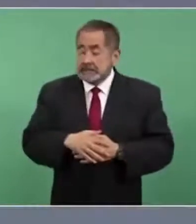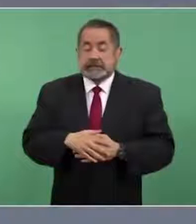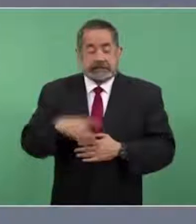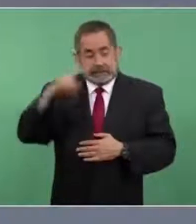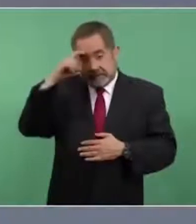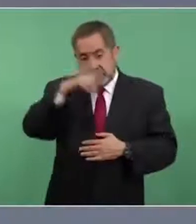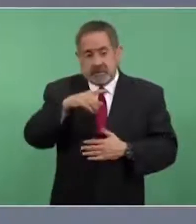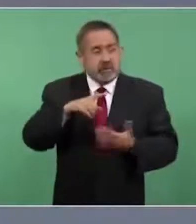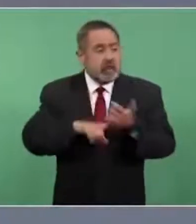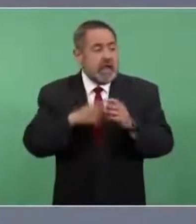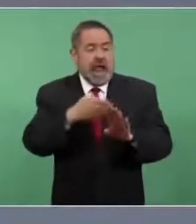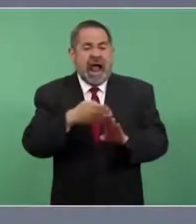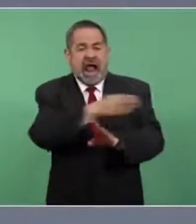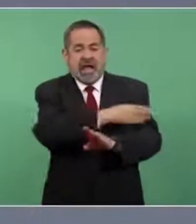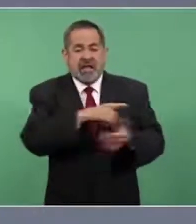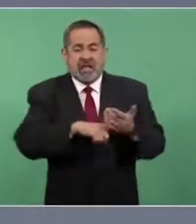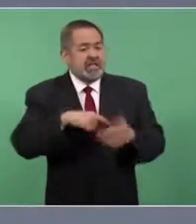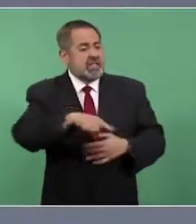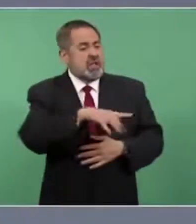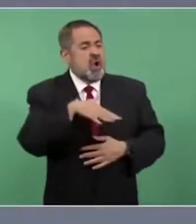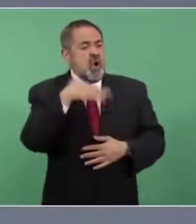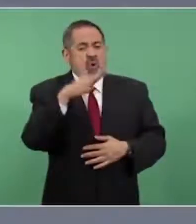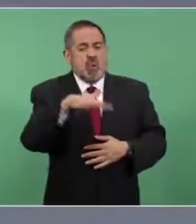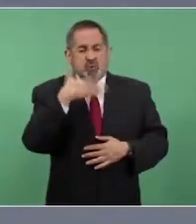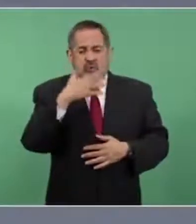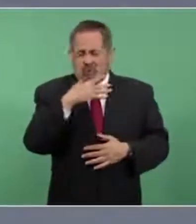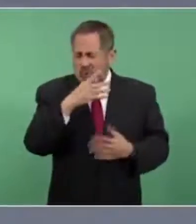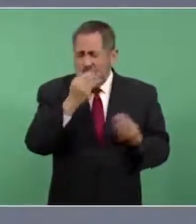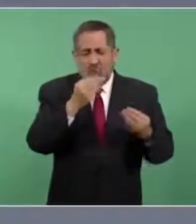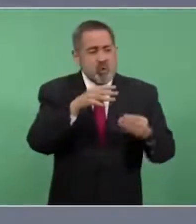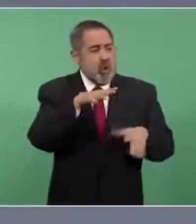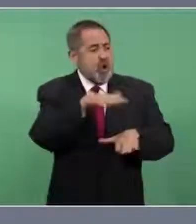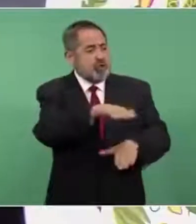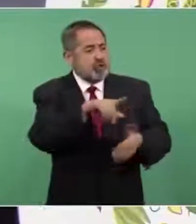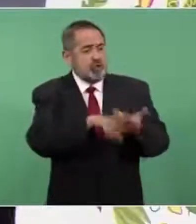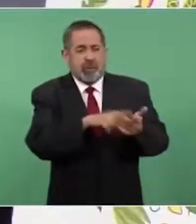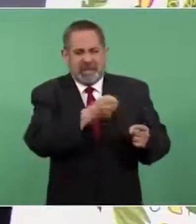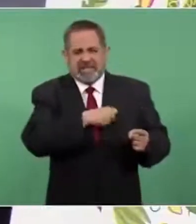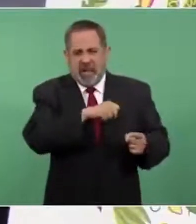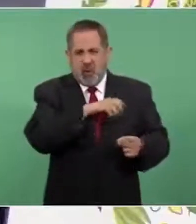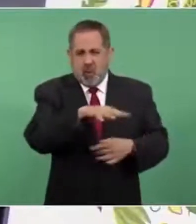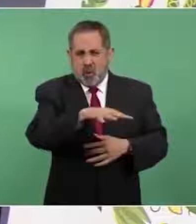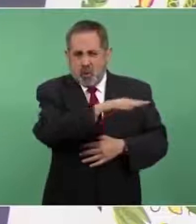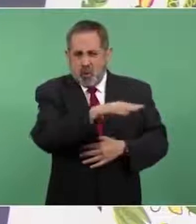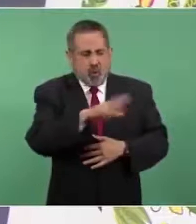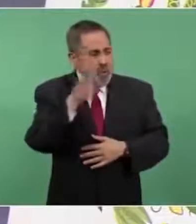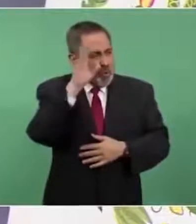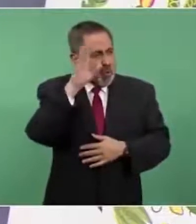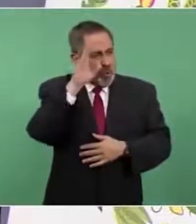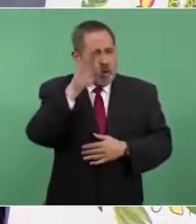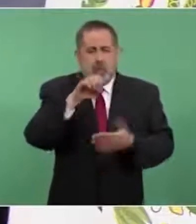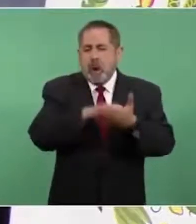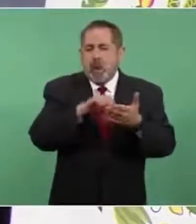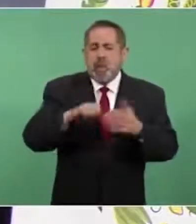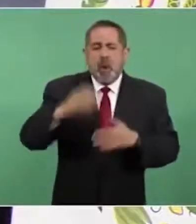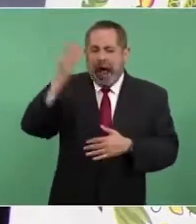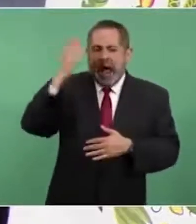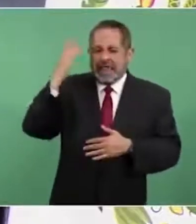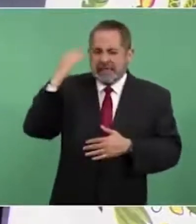La corrupción en el sector salud llegó al extremo de que antes un pequeño grupo